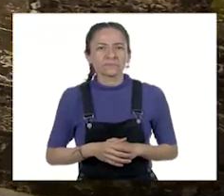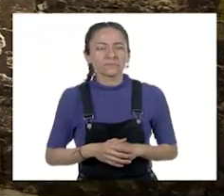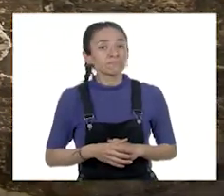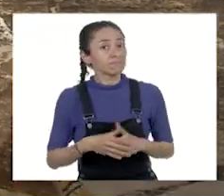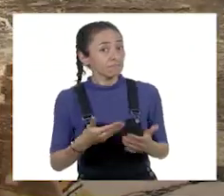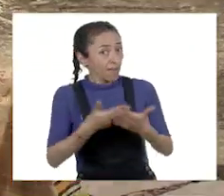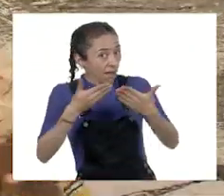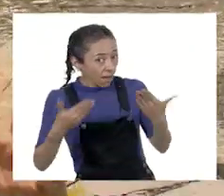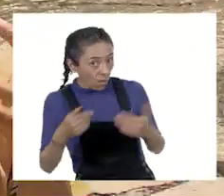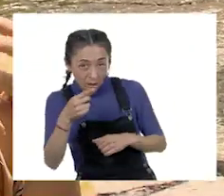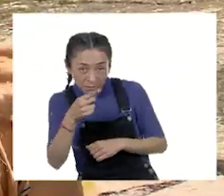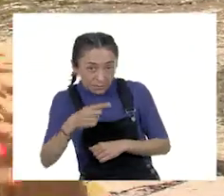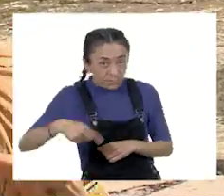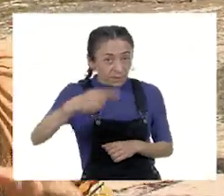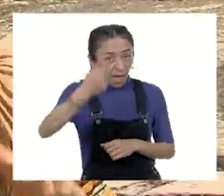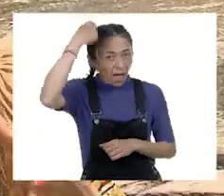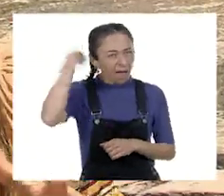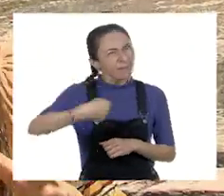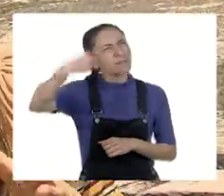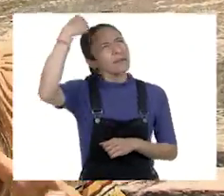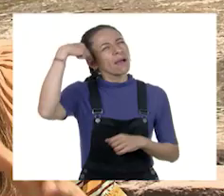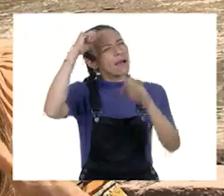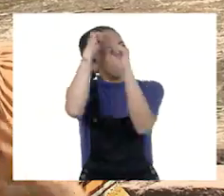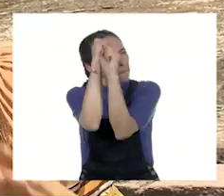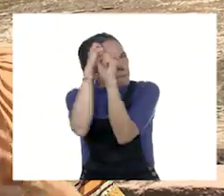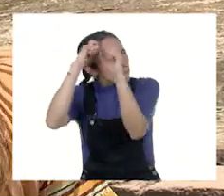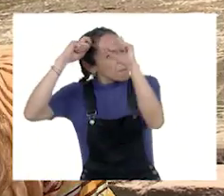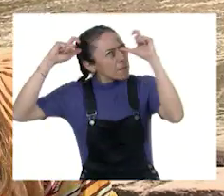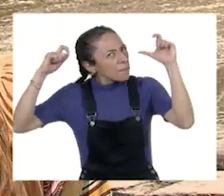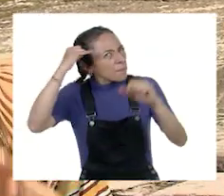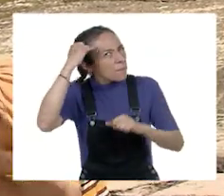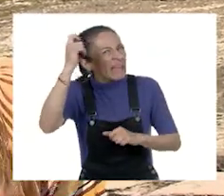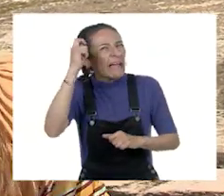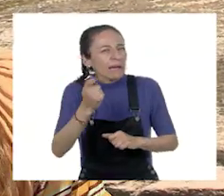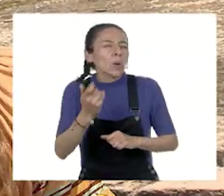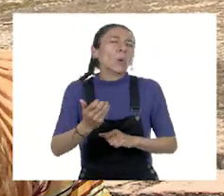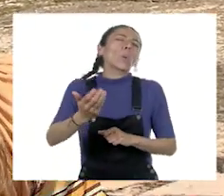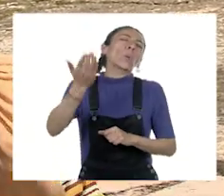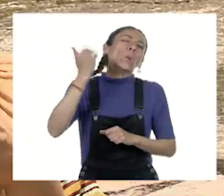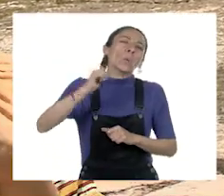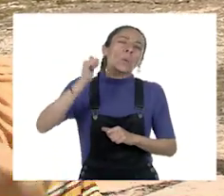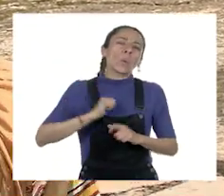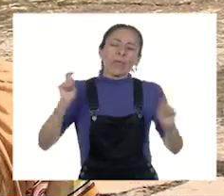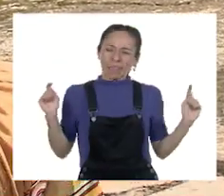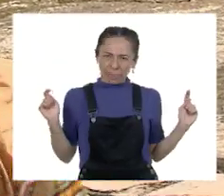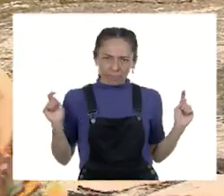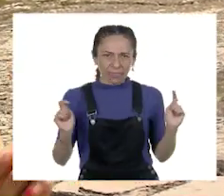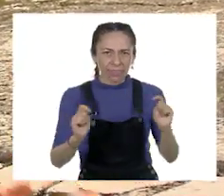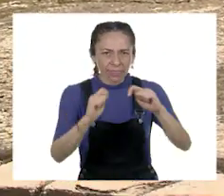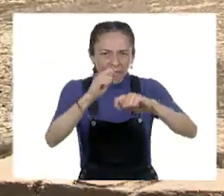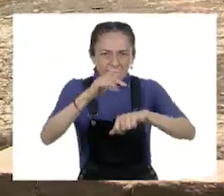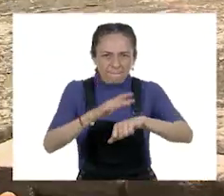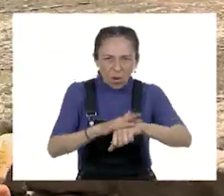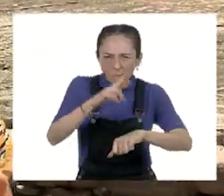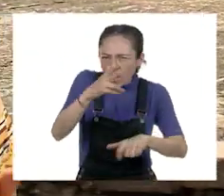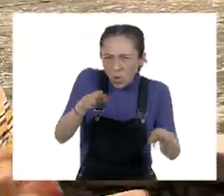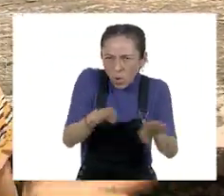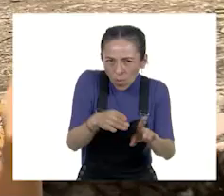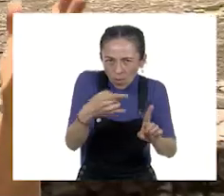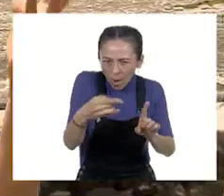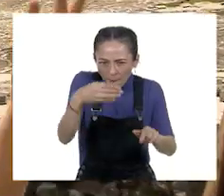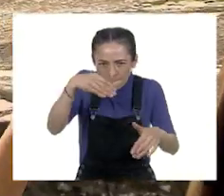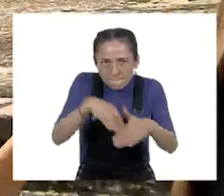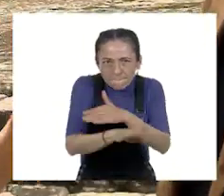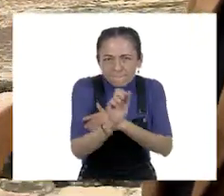Ahora ustedes se podrían imaginar la fachada de lo que era el Templo Mayor en este lugar, y estoy con Carlos para que nos hable un